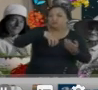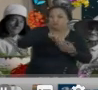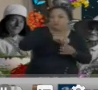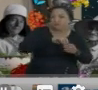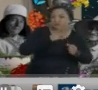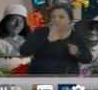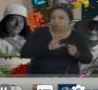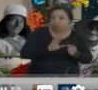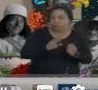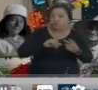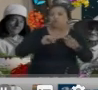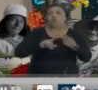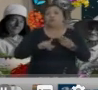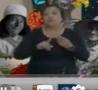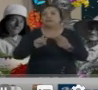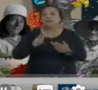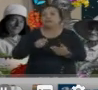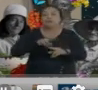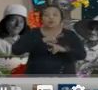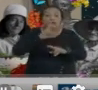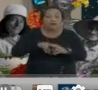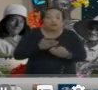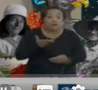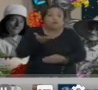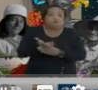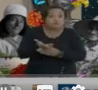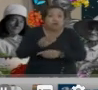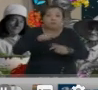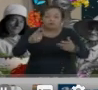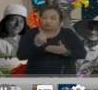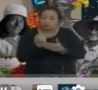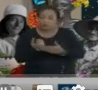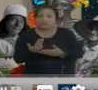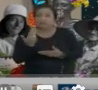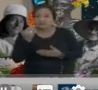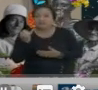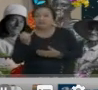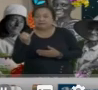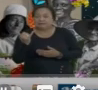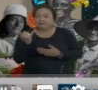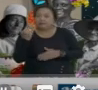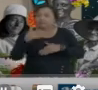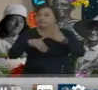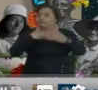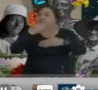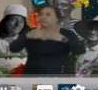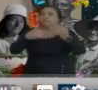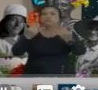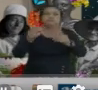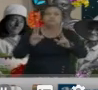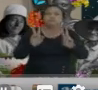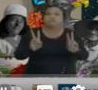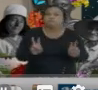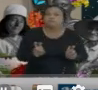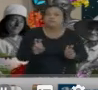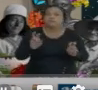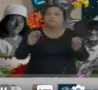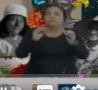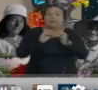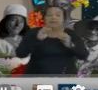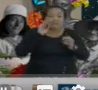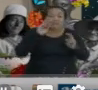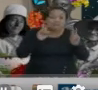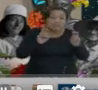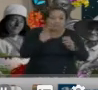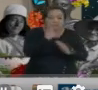las contribuciones de la naturaleza a las personas Pero al final son son temas que hay que trasladar al al lenguaje